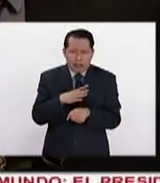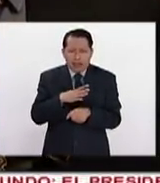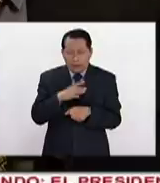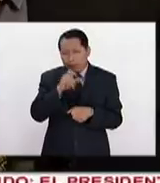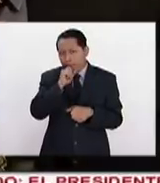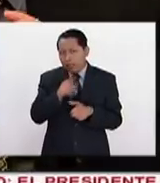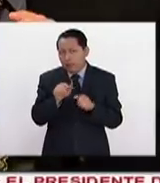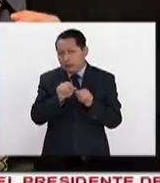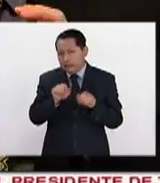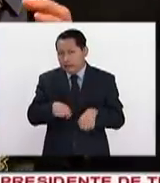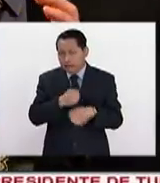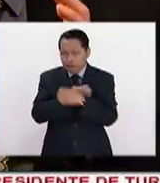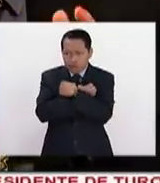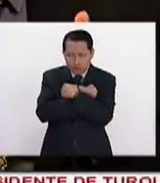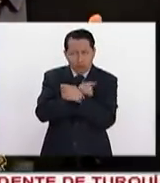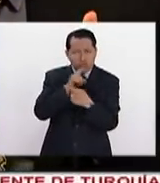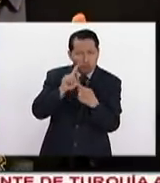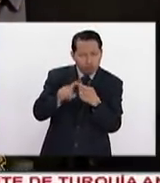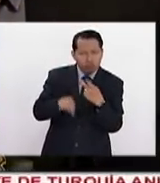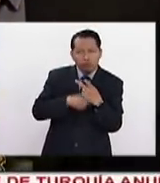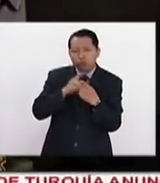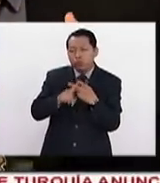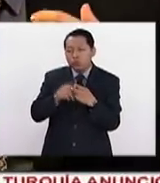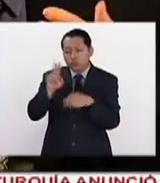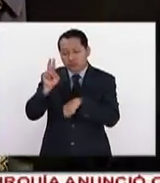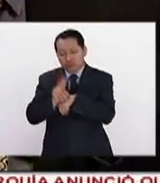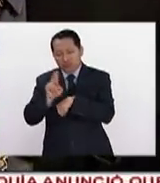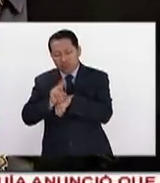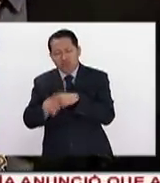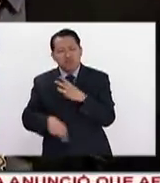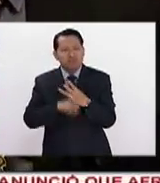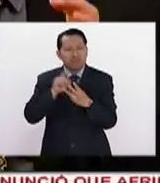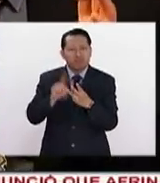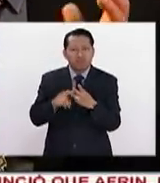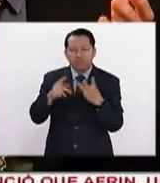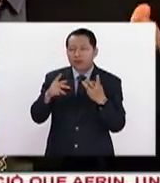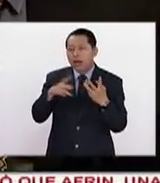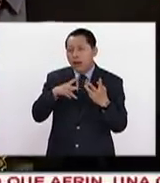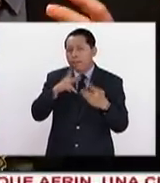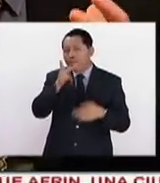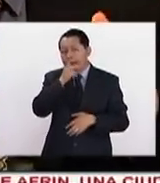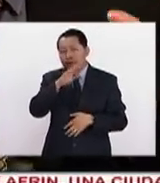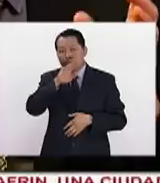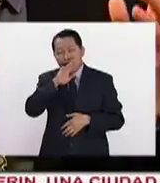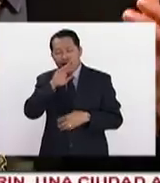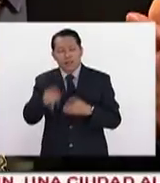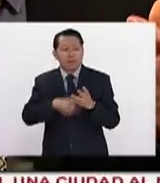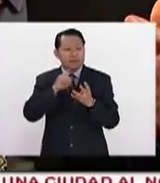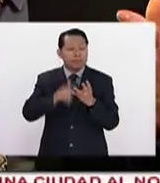tiene una, el inspectorado tiene otra, los padres de familia, la sociedad, la